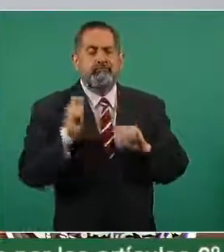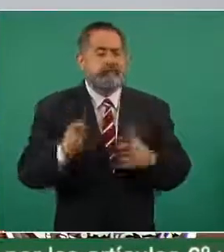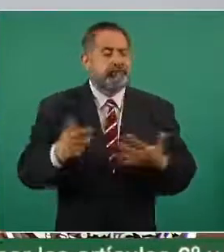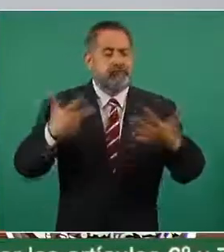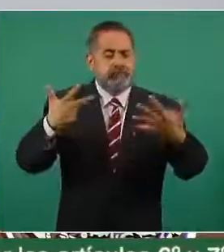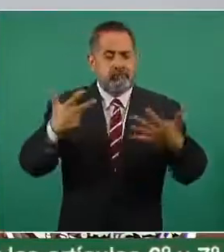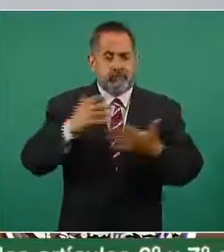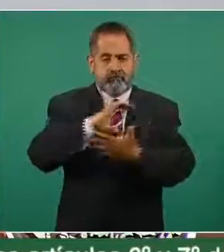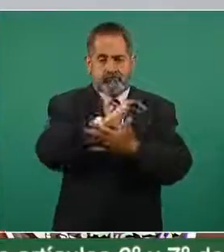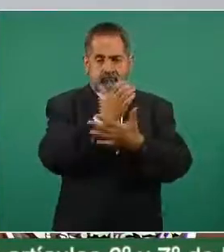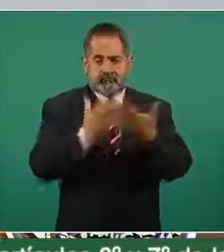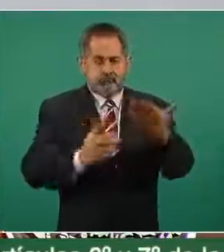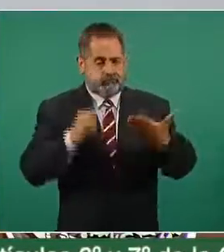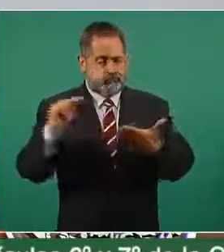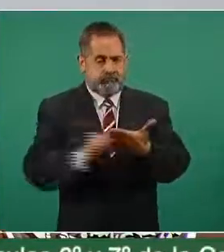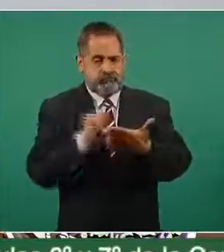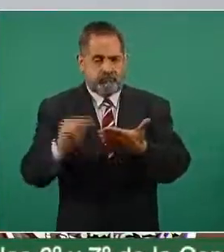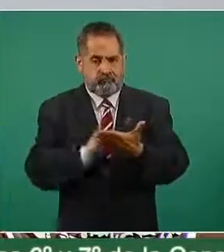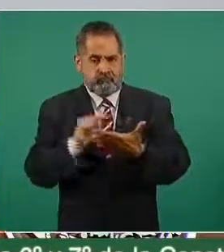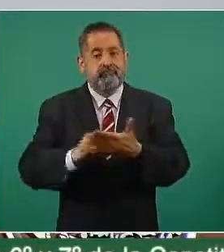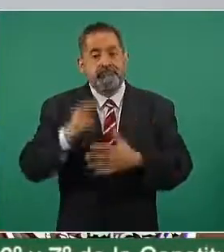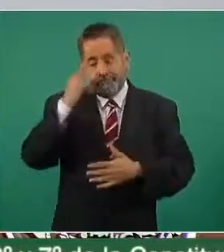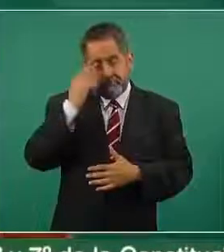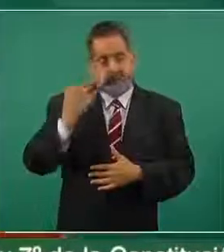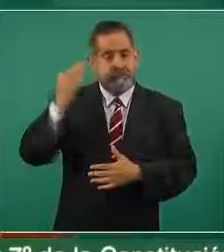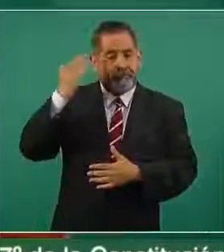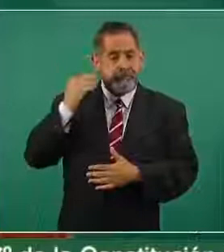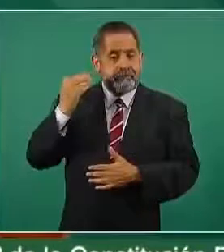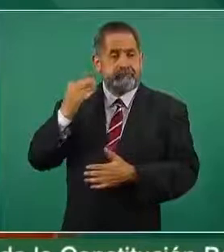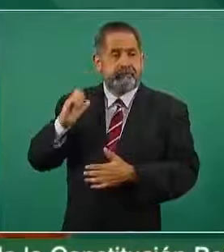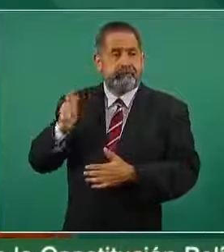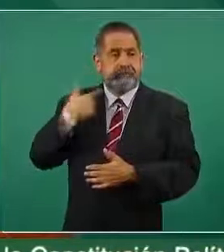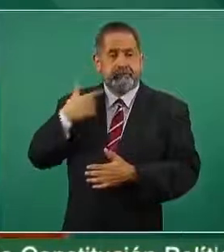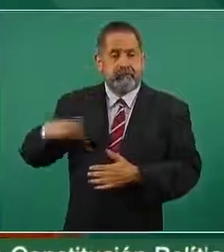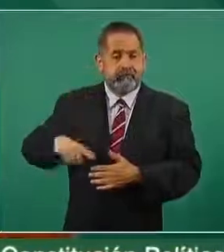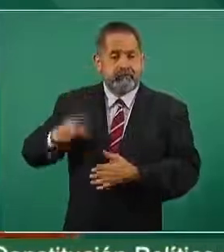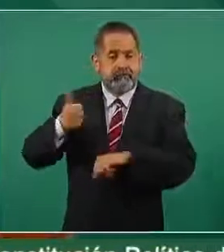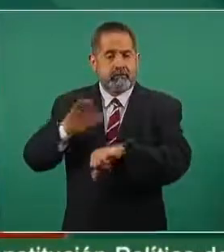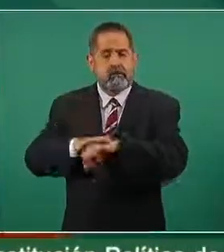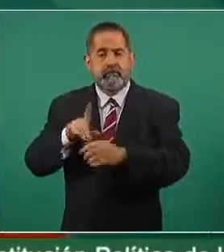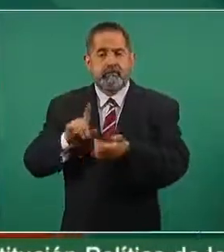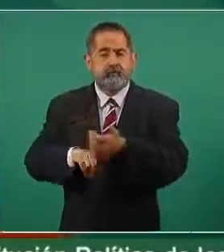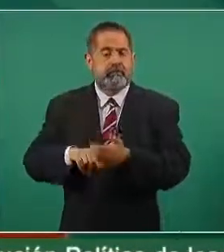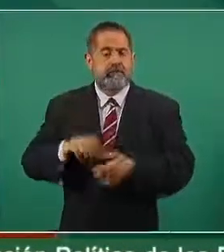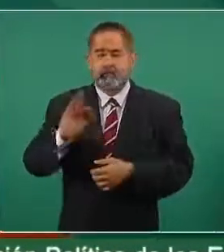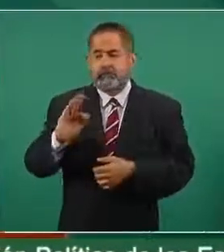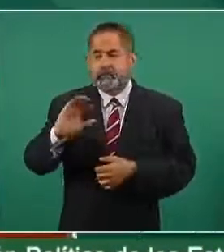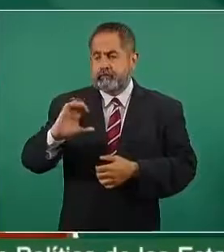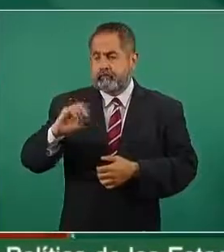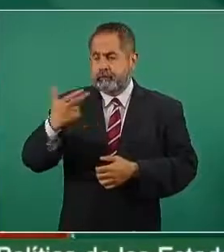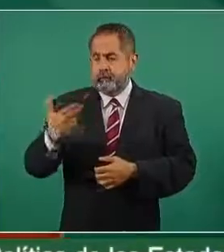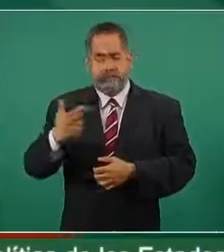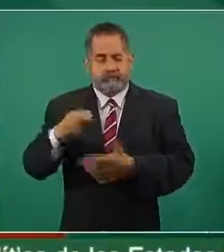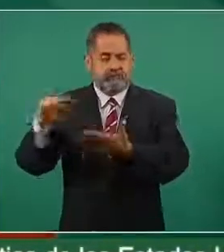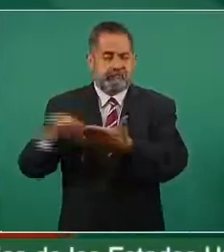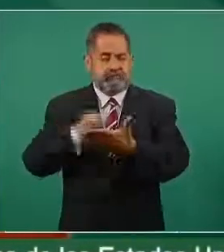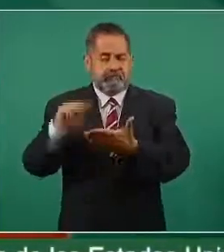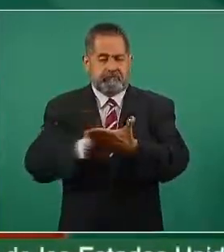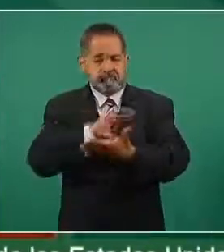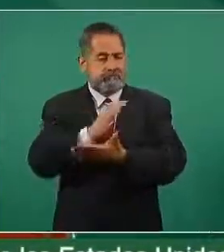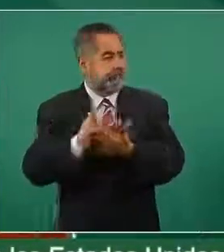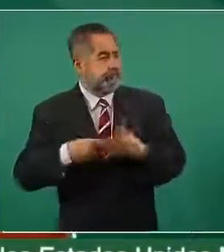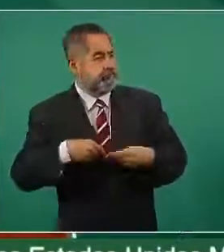de prestación de servicios que se firmaron en la administración de Felipe Calderón, siendo